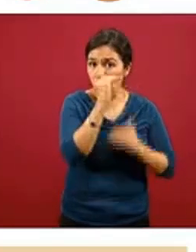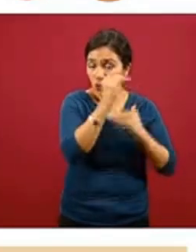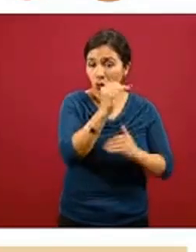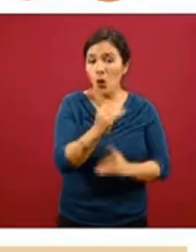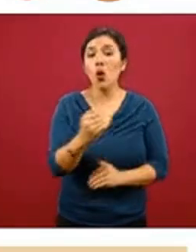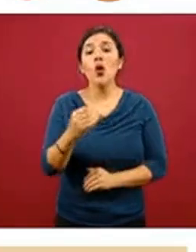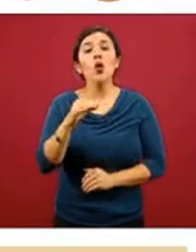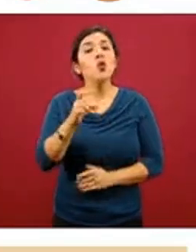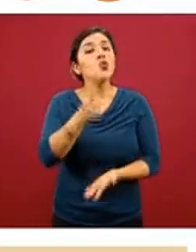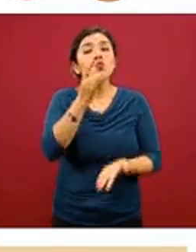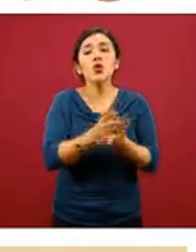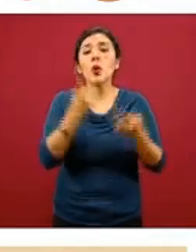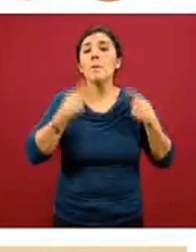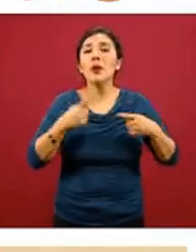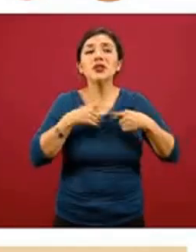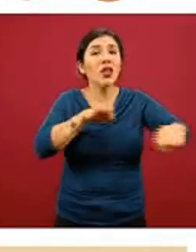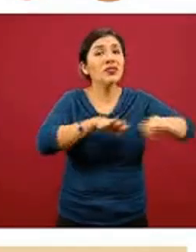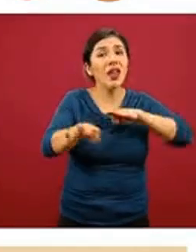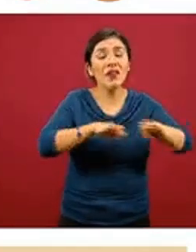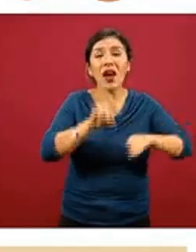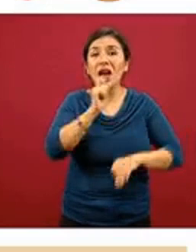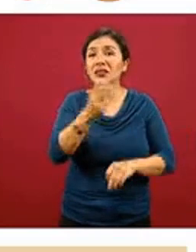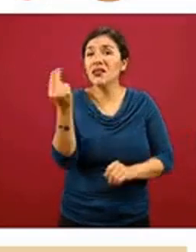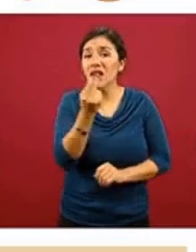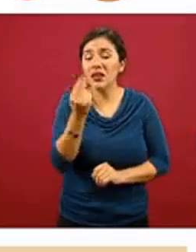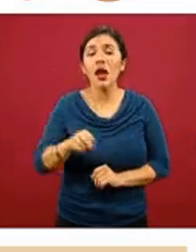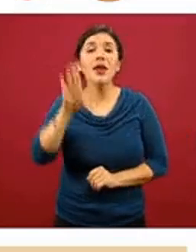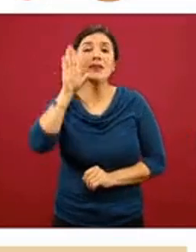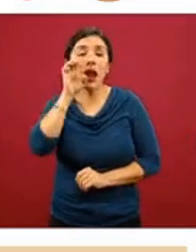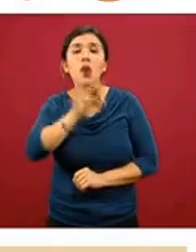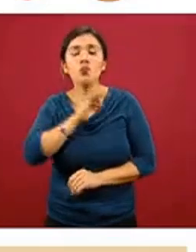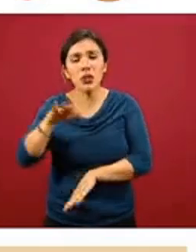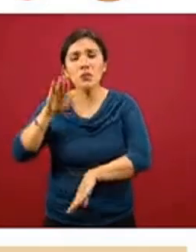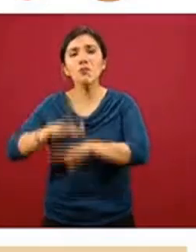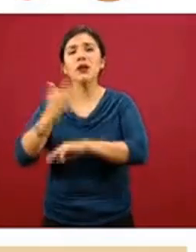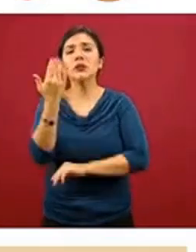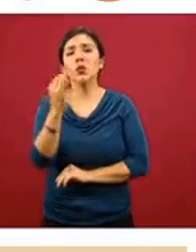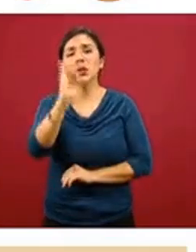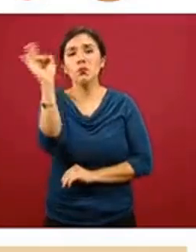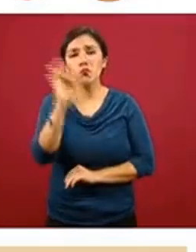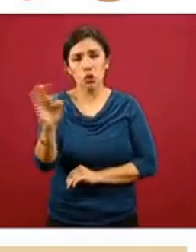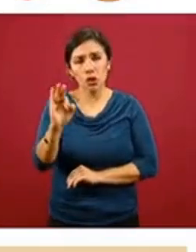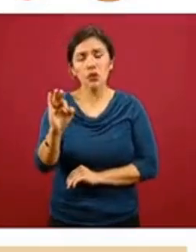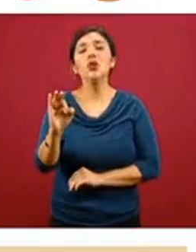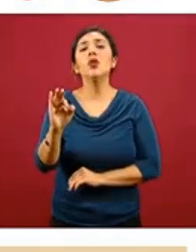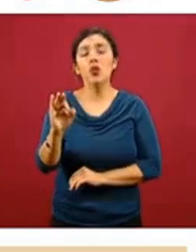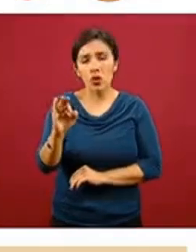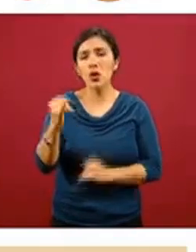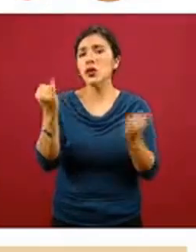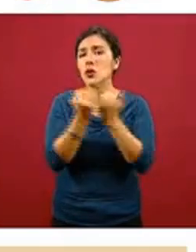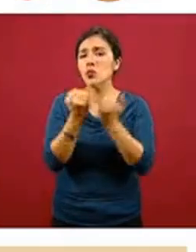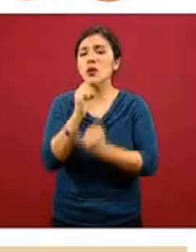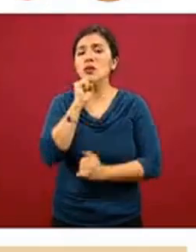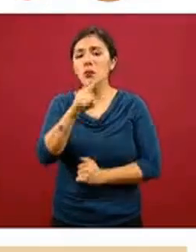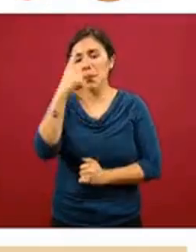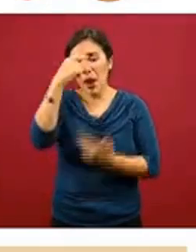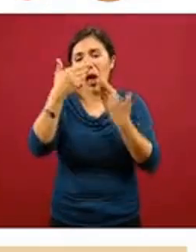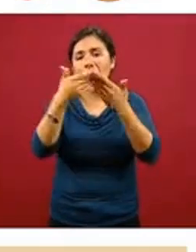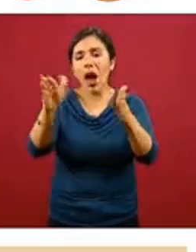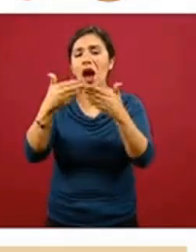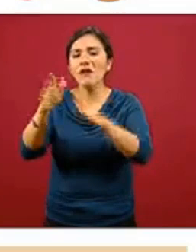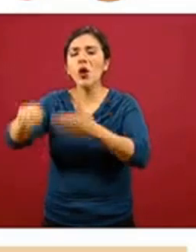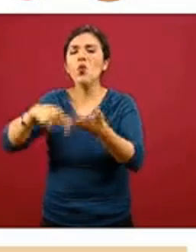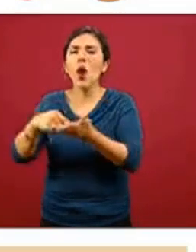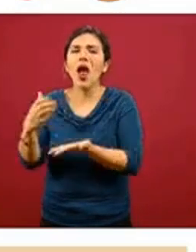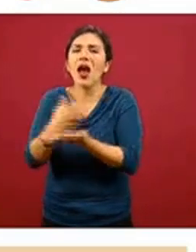ocupación, solamente personal en actividades esenciales. En naranja pueden incrementarla a un 50%, al igual que la apertura de